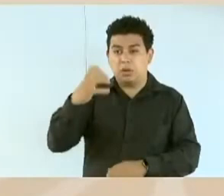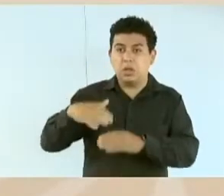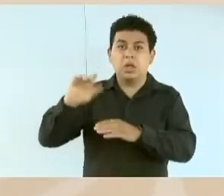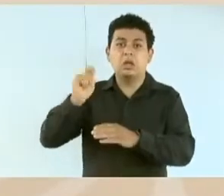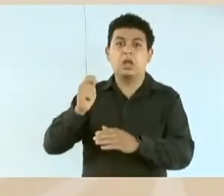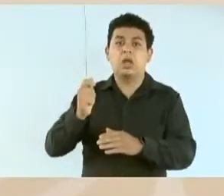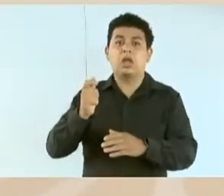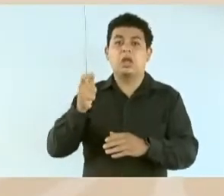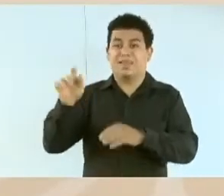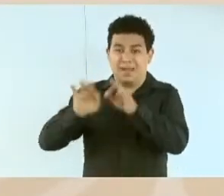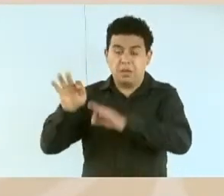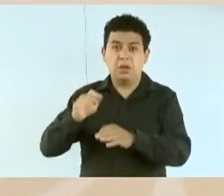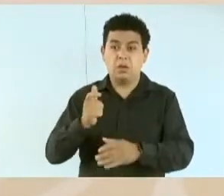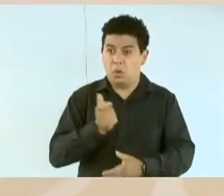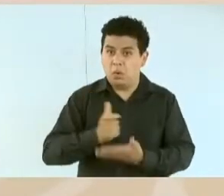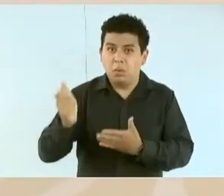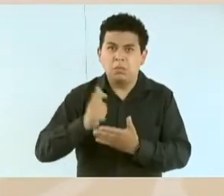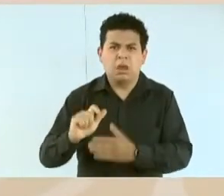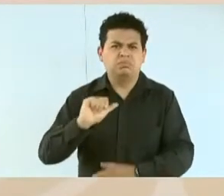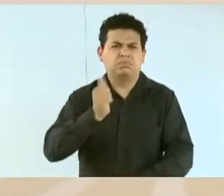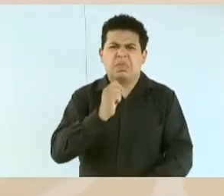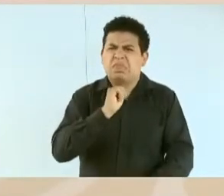dan servicio,